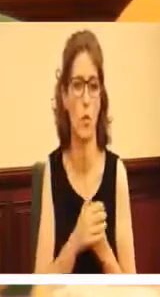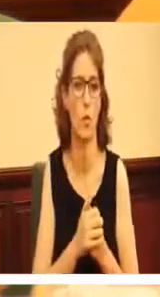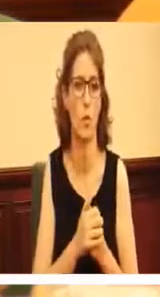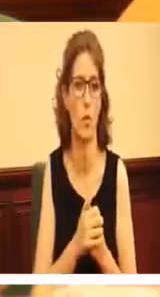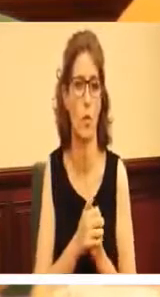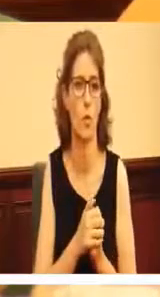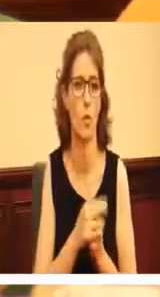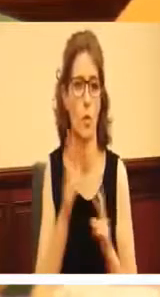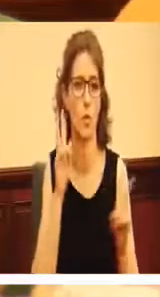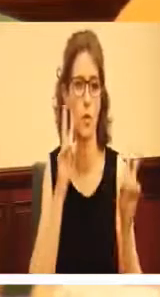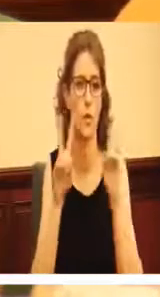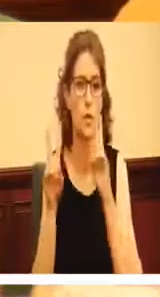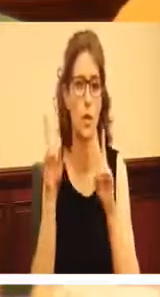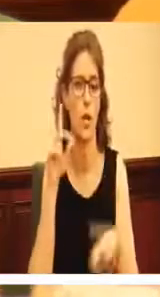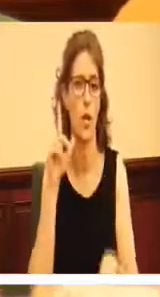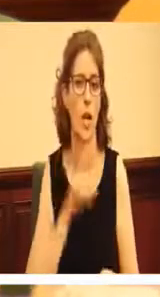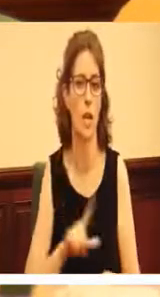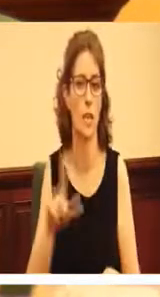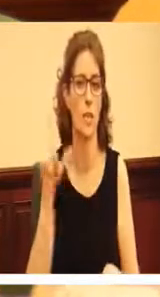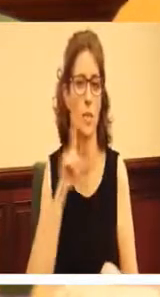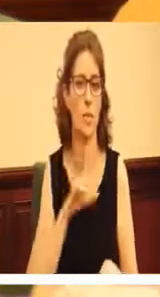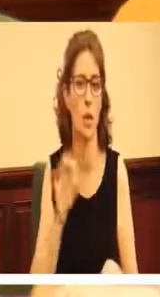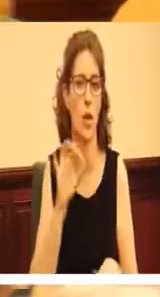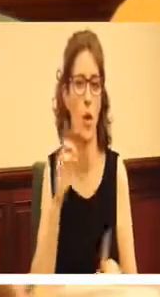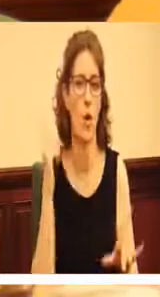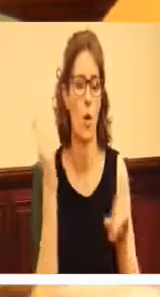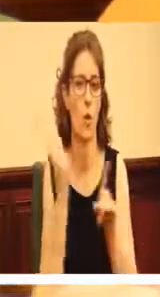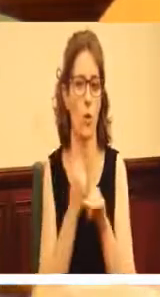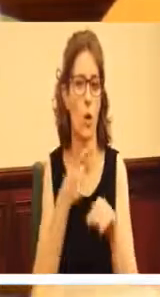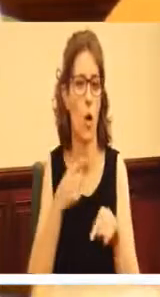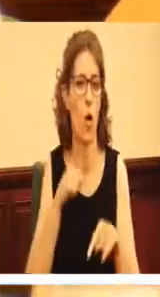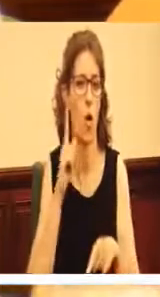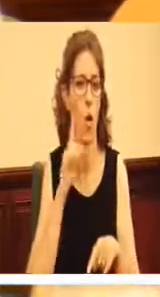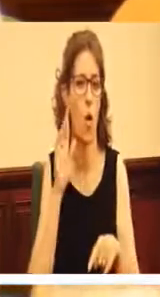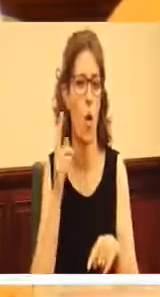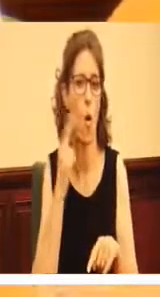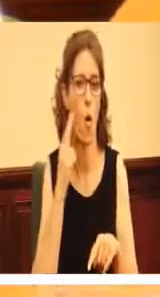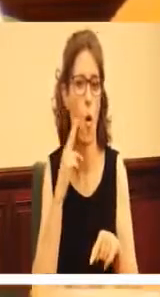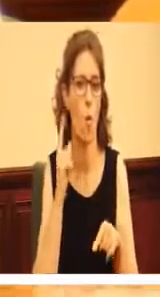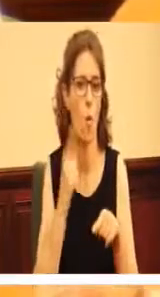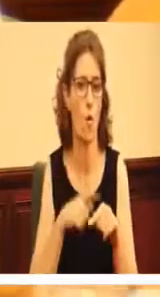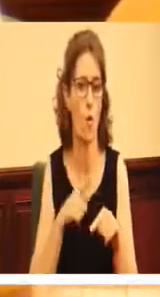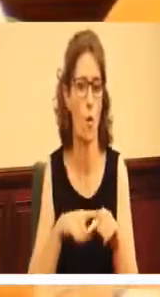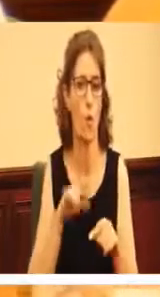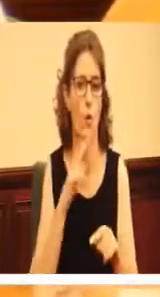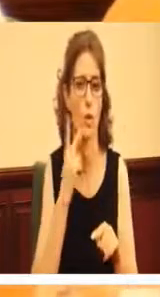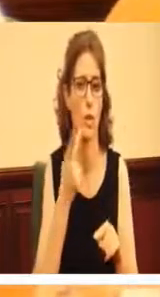de visibilidad lésbica o contra la homofobia y la transfobia.